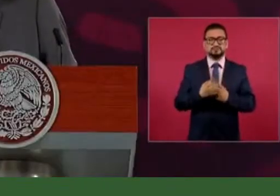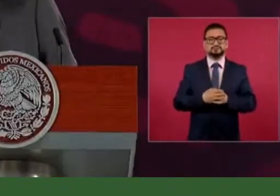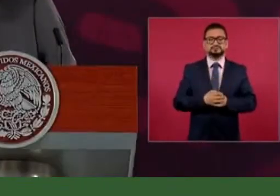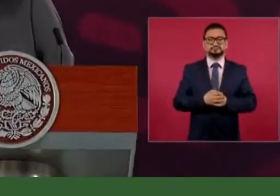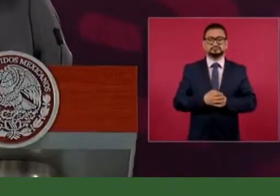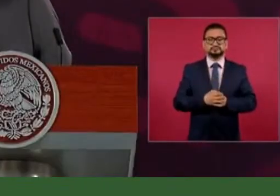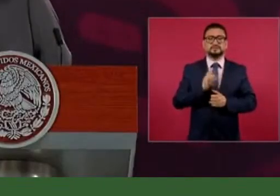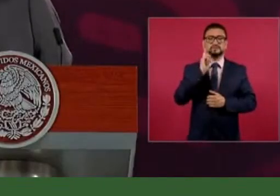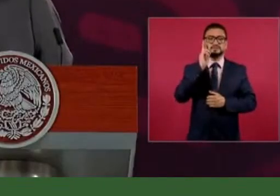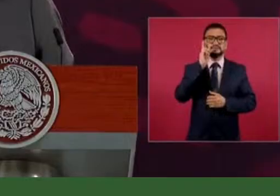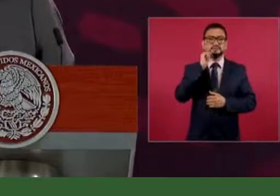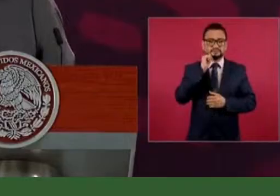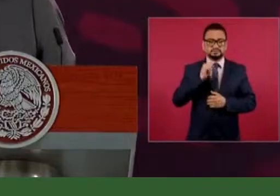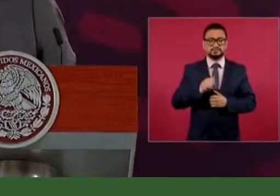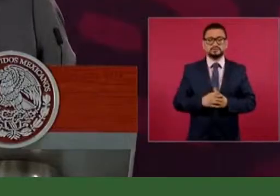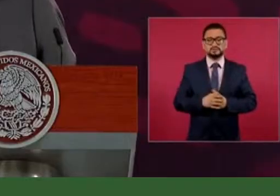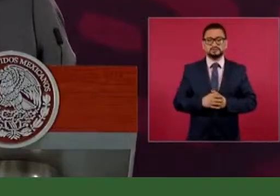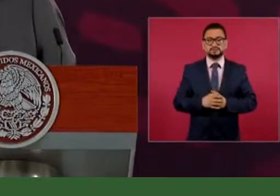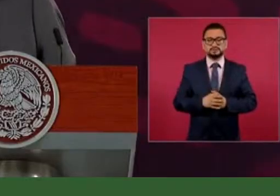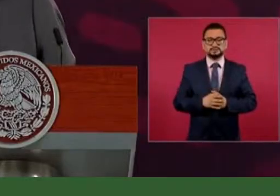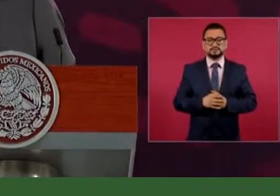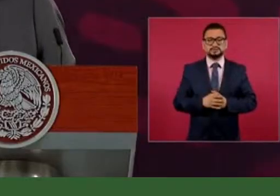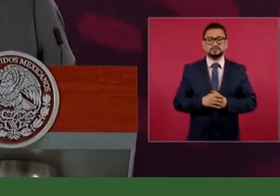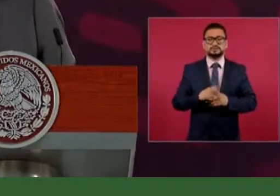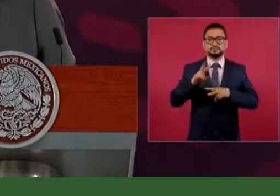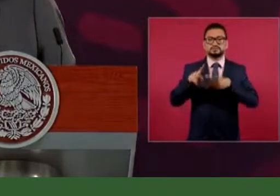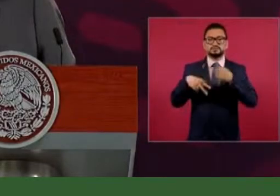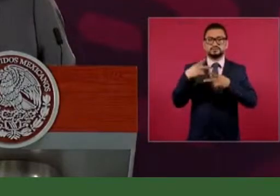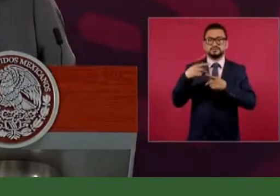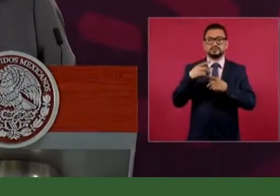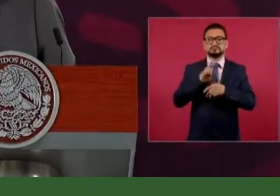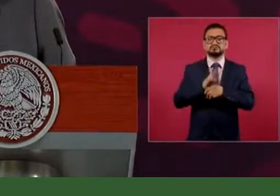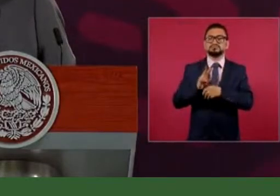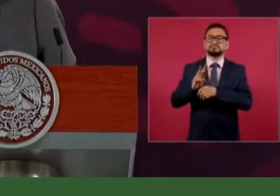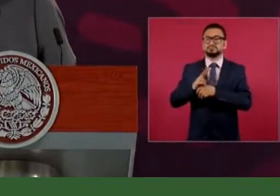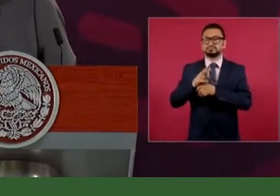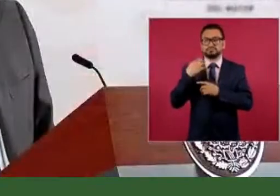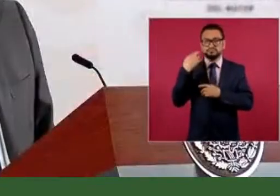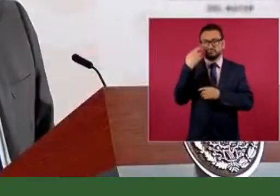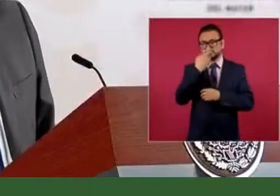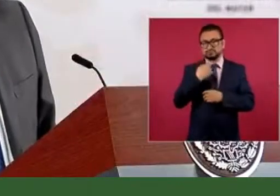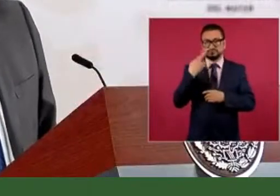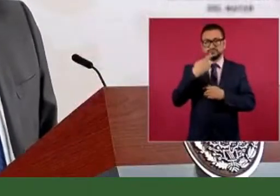y mañana vamos a supervisar caminos,